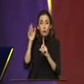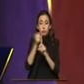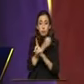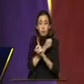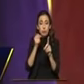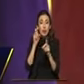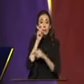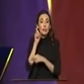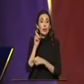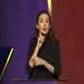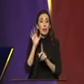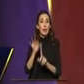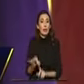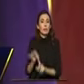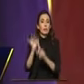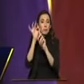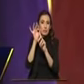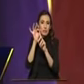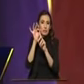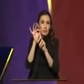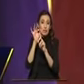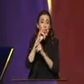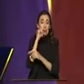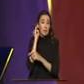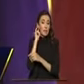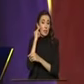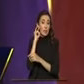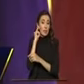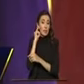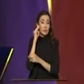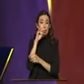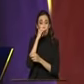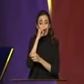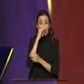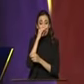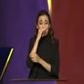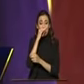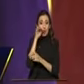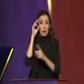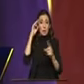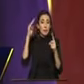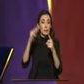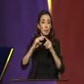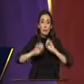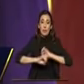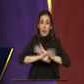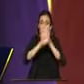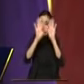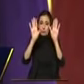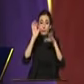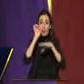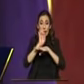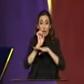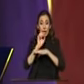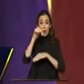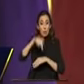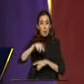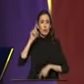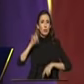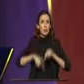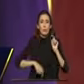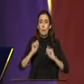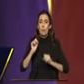en especial de nuestras niñas, de nuestros niños. El mensaje es claro. En el Ecuador no